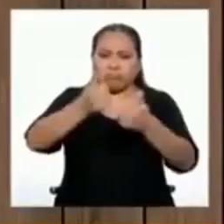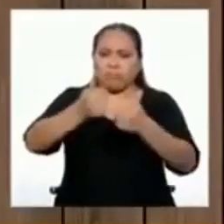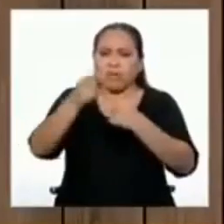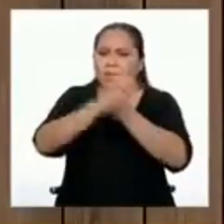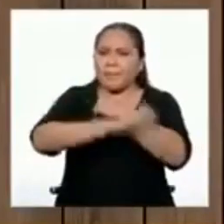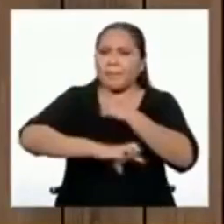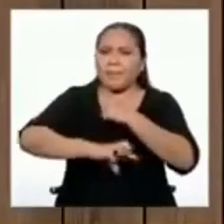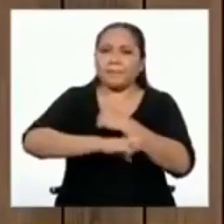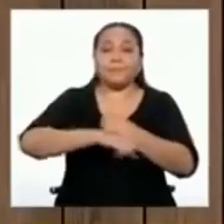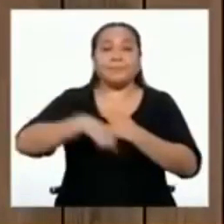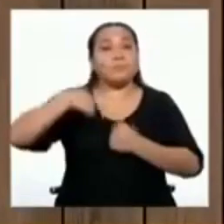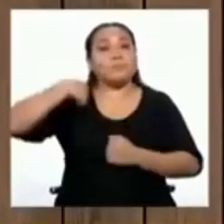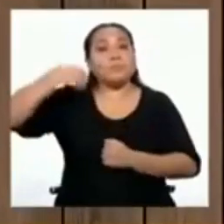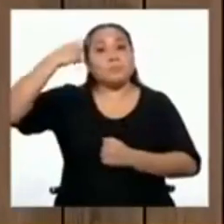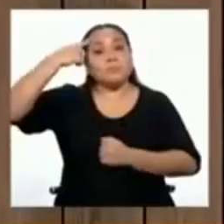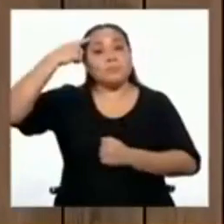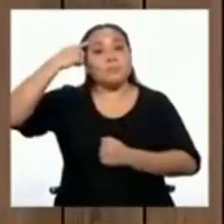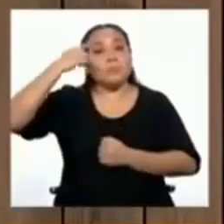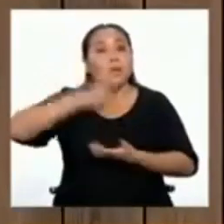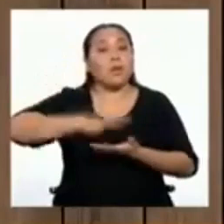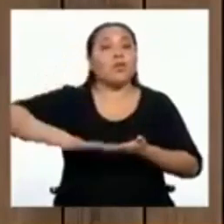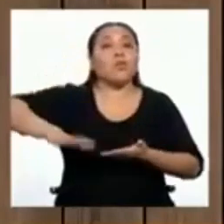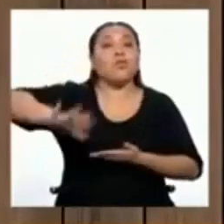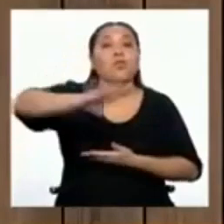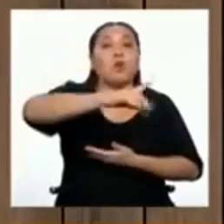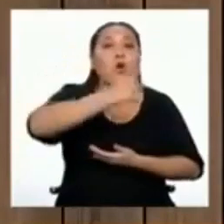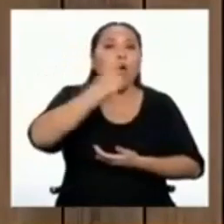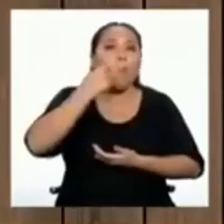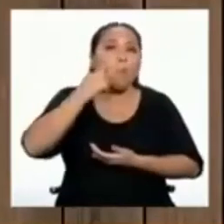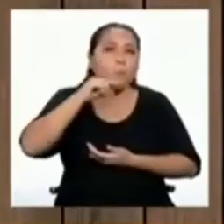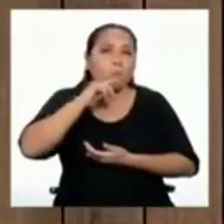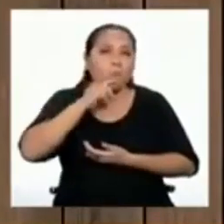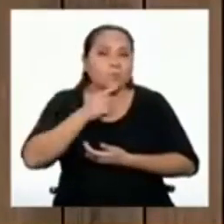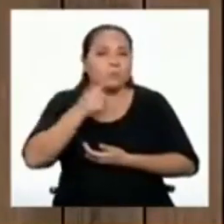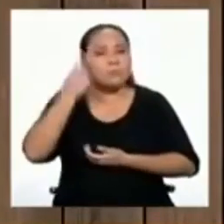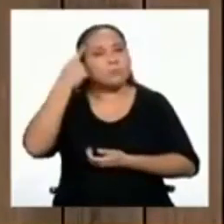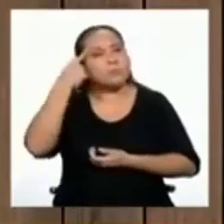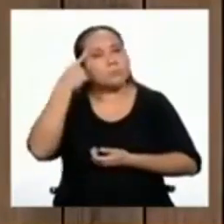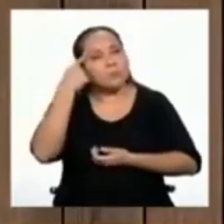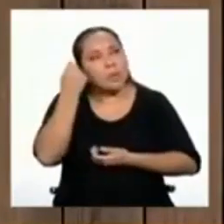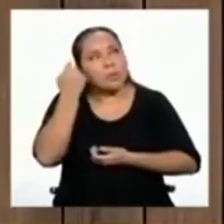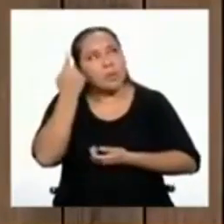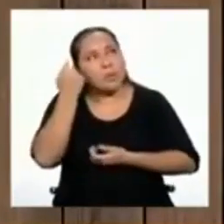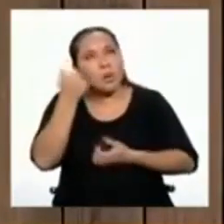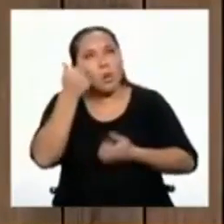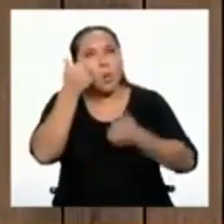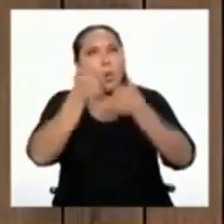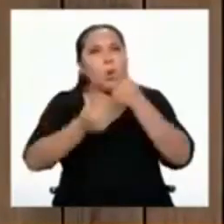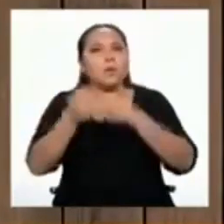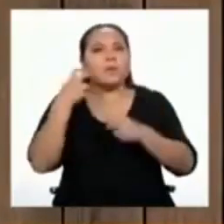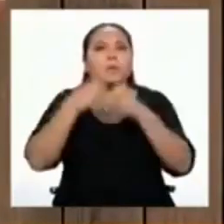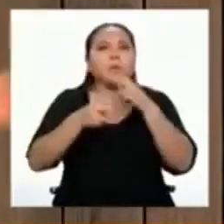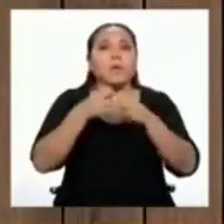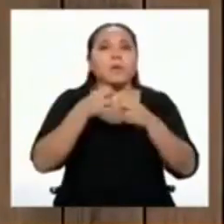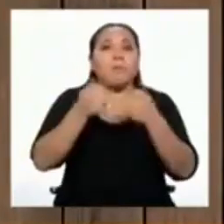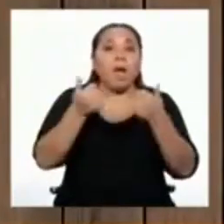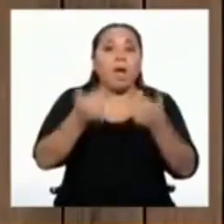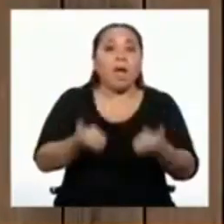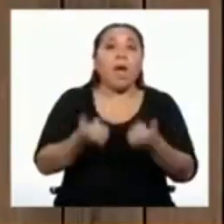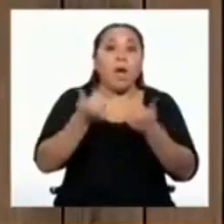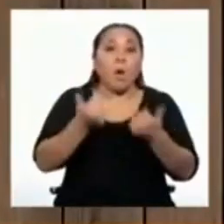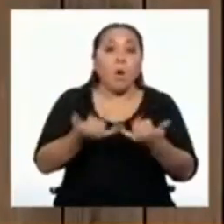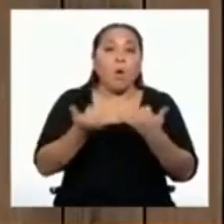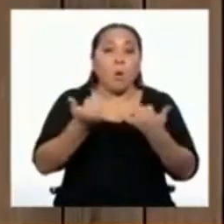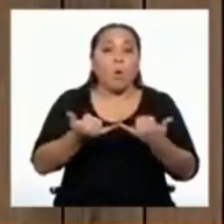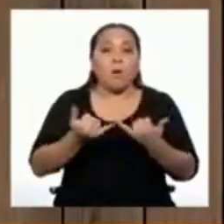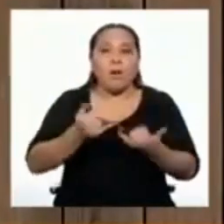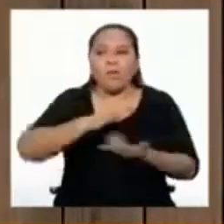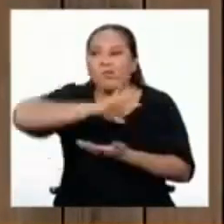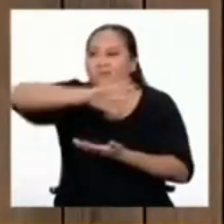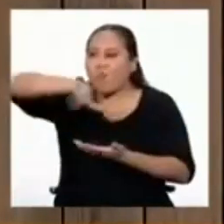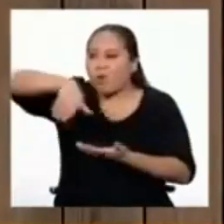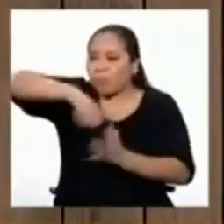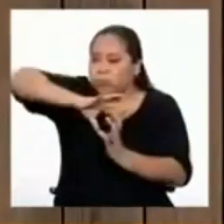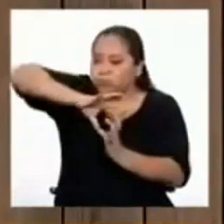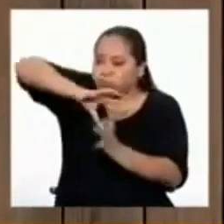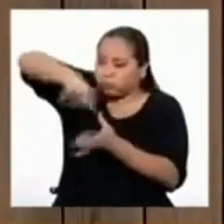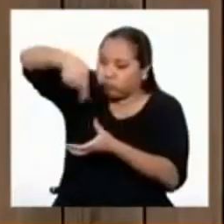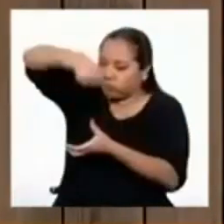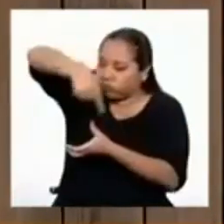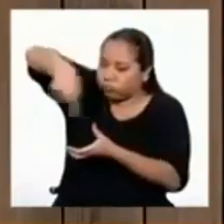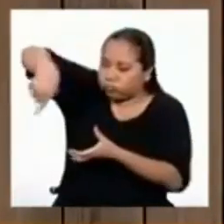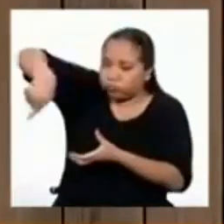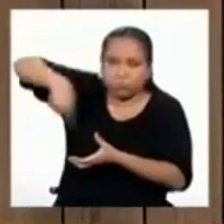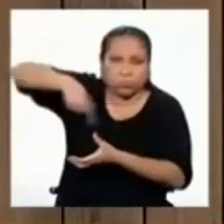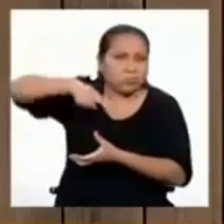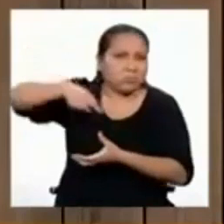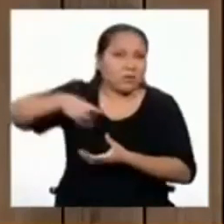que todas y todos debemos tomar conciencia de la realidad que estamos viviendo a nivel mundial. Si bien